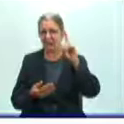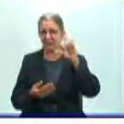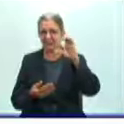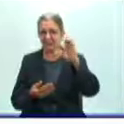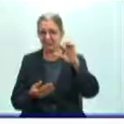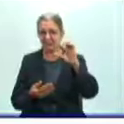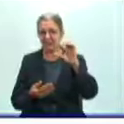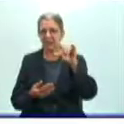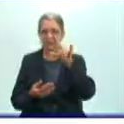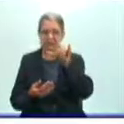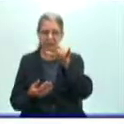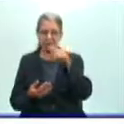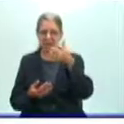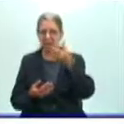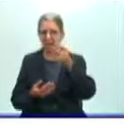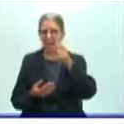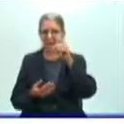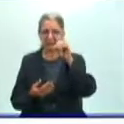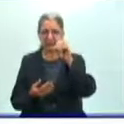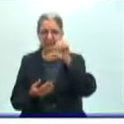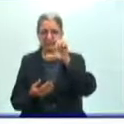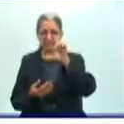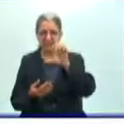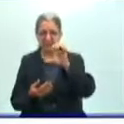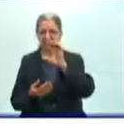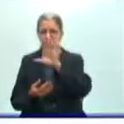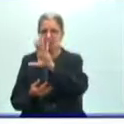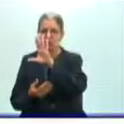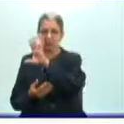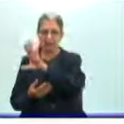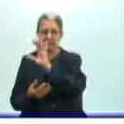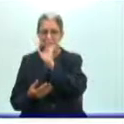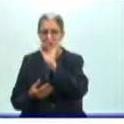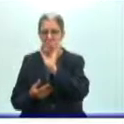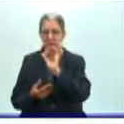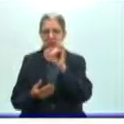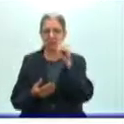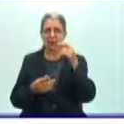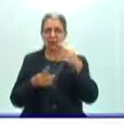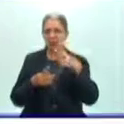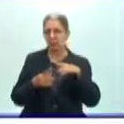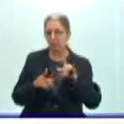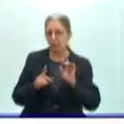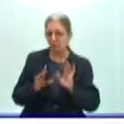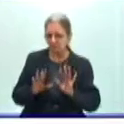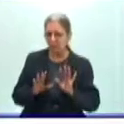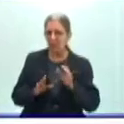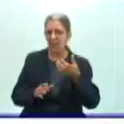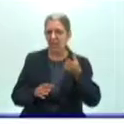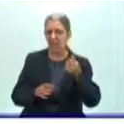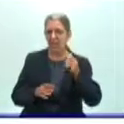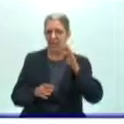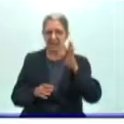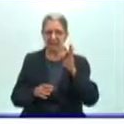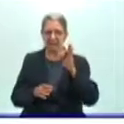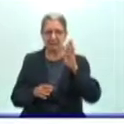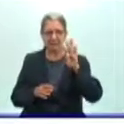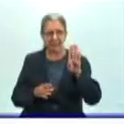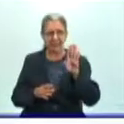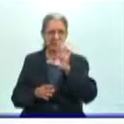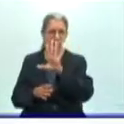Vayan verificando que todo esto les aparezca en las respuestas de su ejercicio.